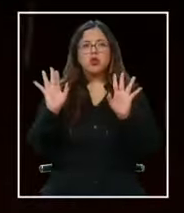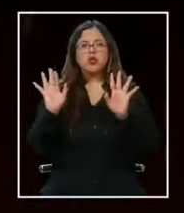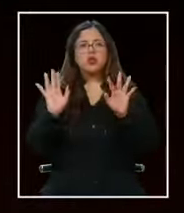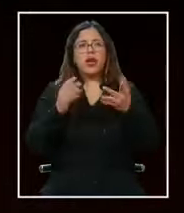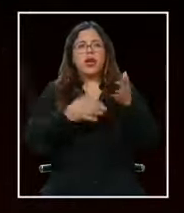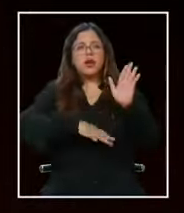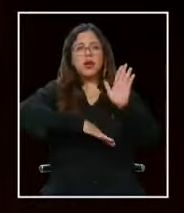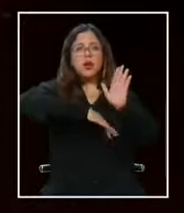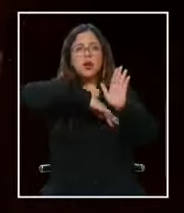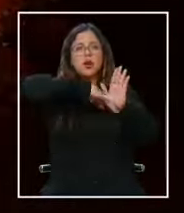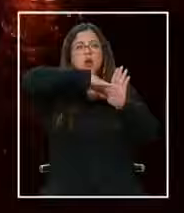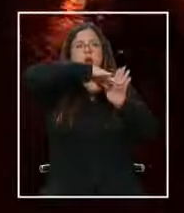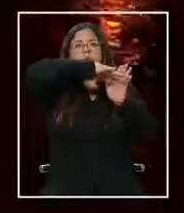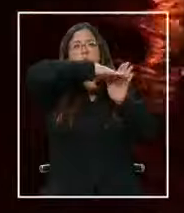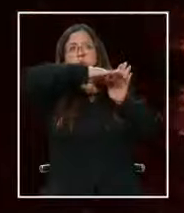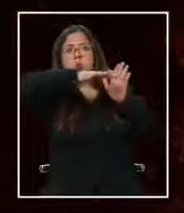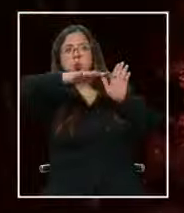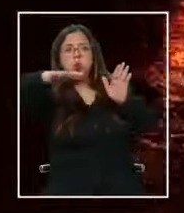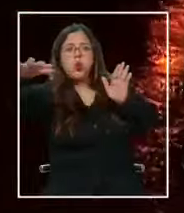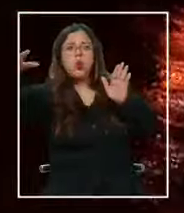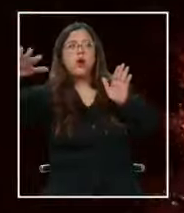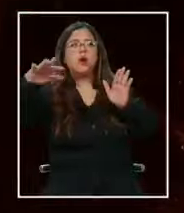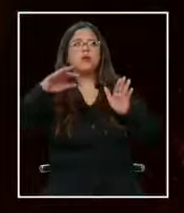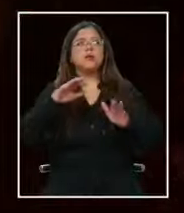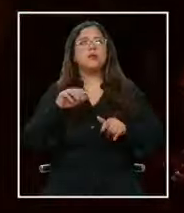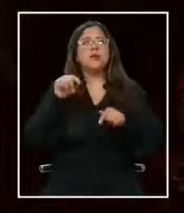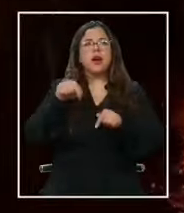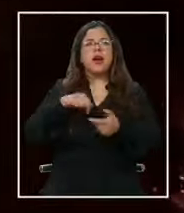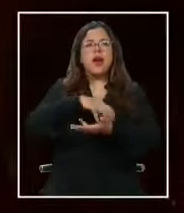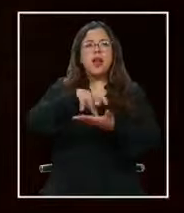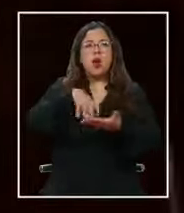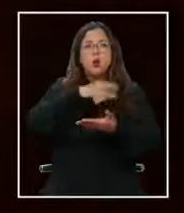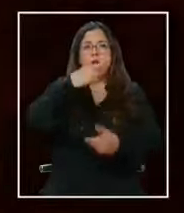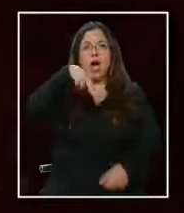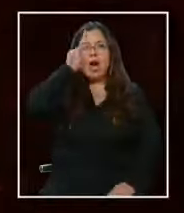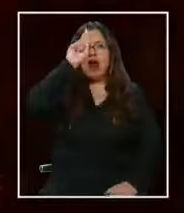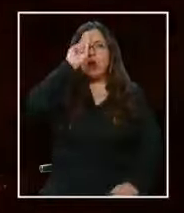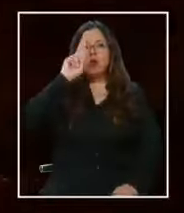salida del desborde de este río, el río Pichilo, acá en la comuna de Arauco.